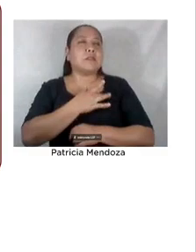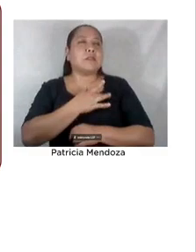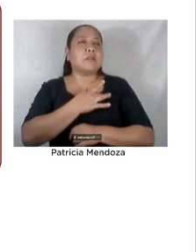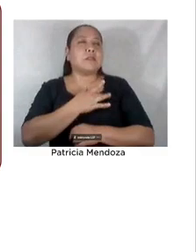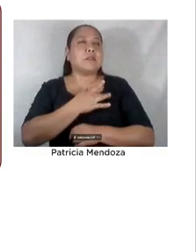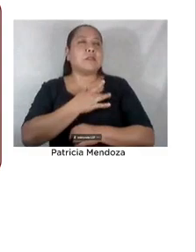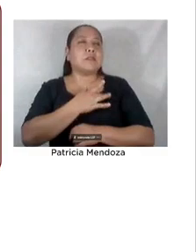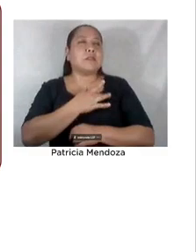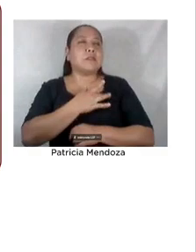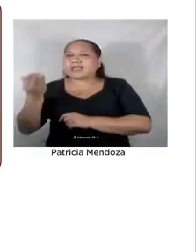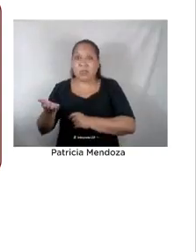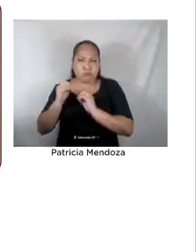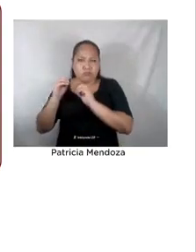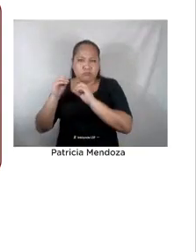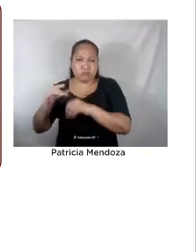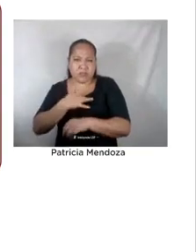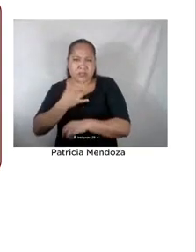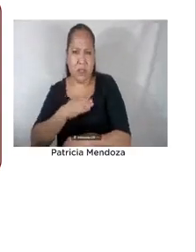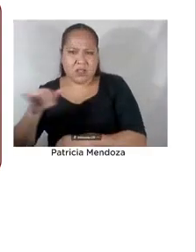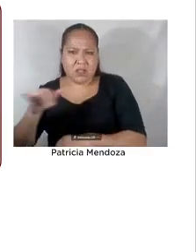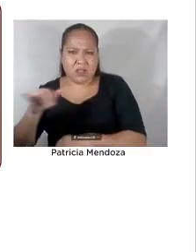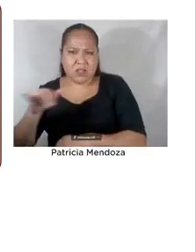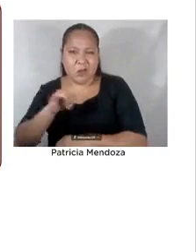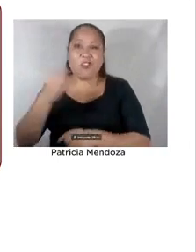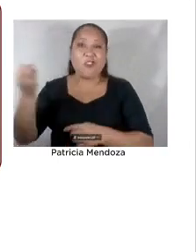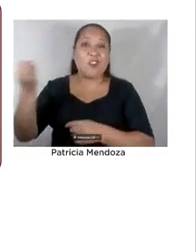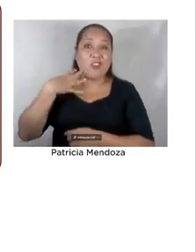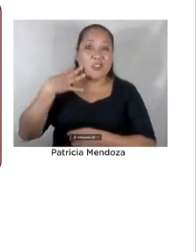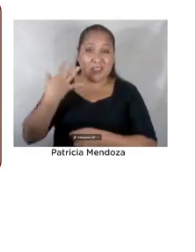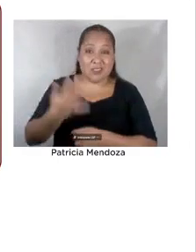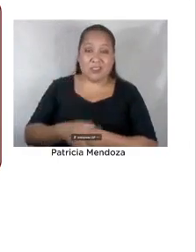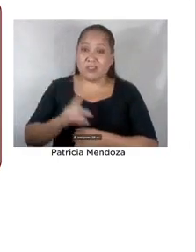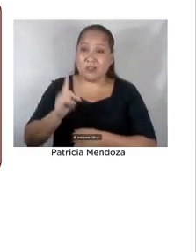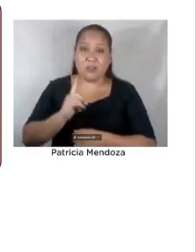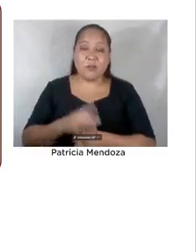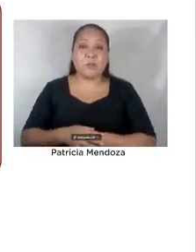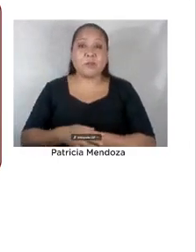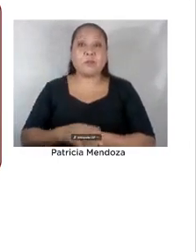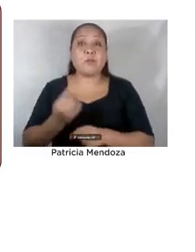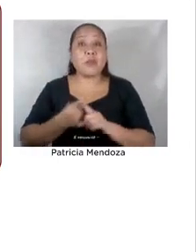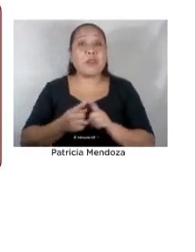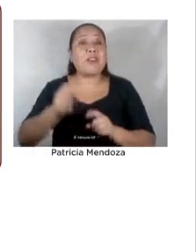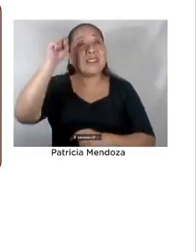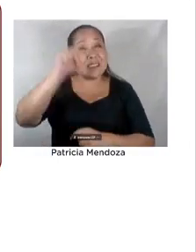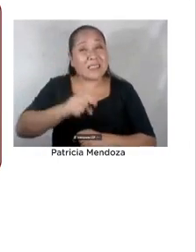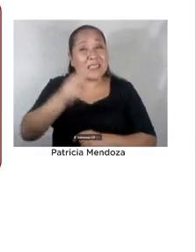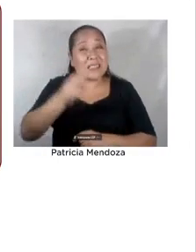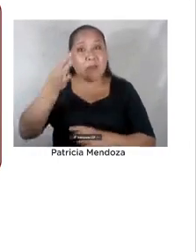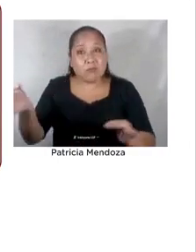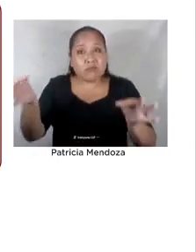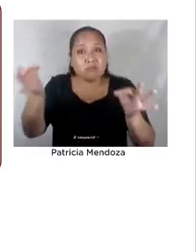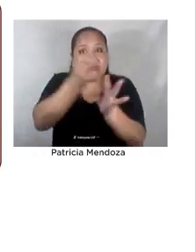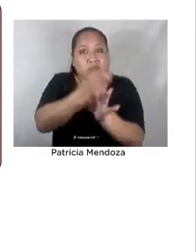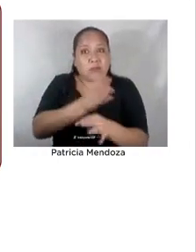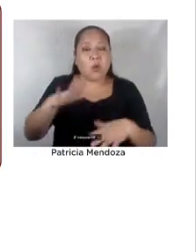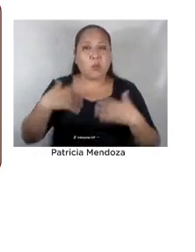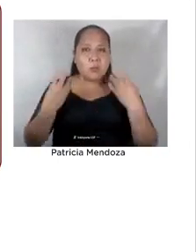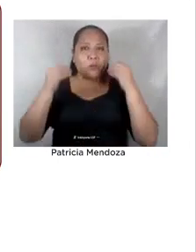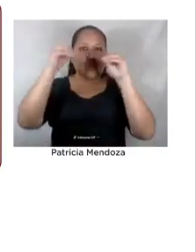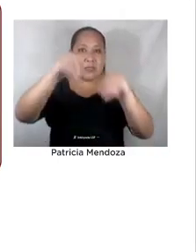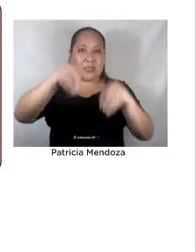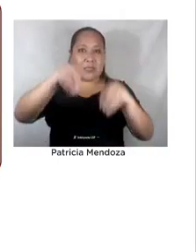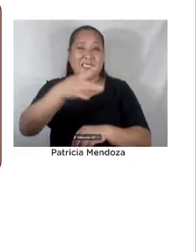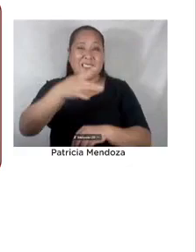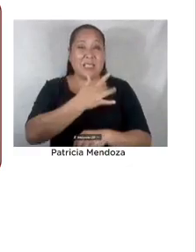que, digamos, normalmente nos cuentan. Pero para poder hacer ese tránsito, para poder ponerme en ese lugar